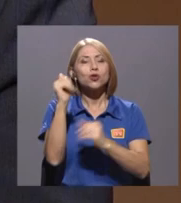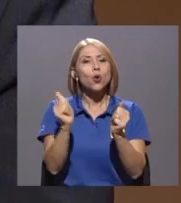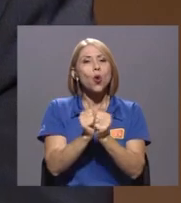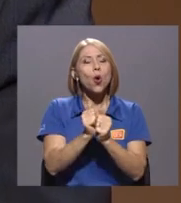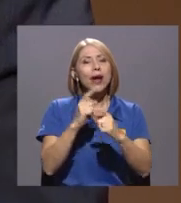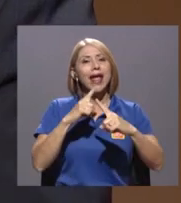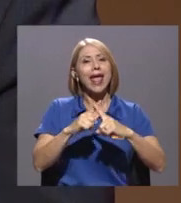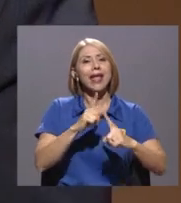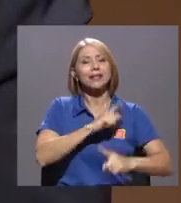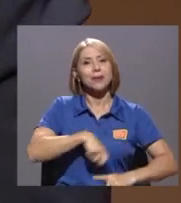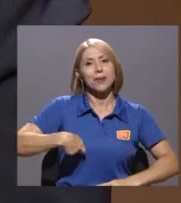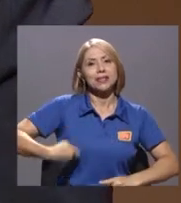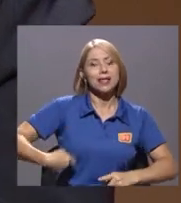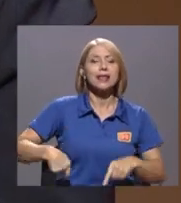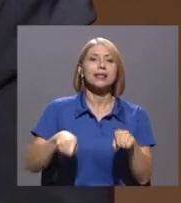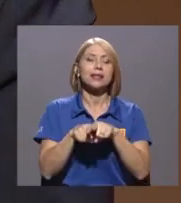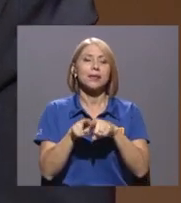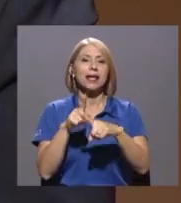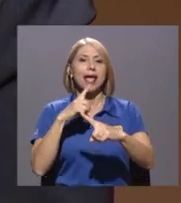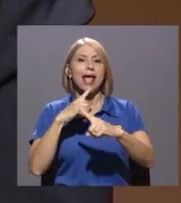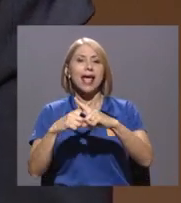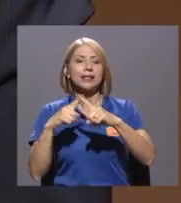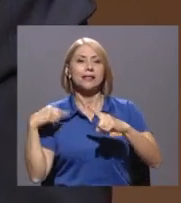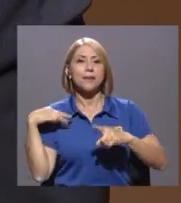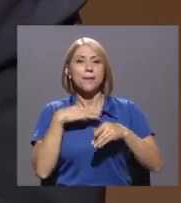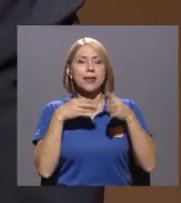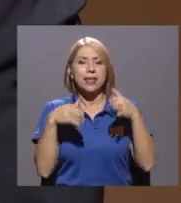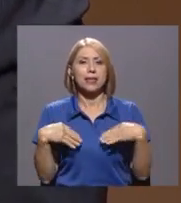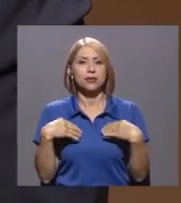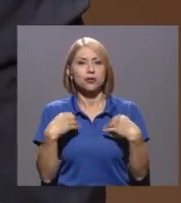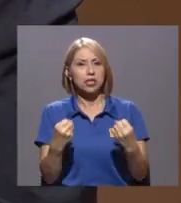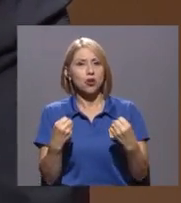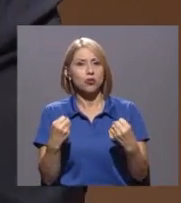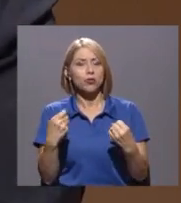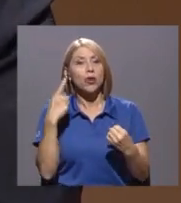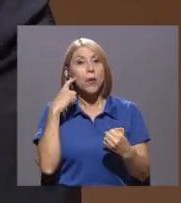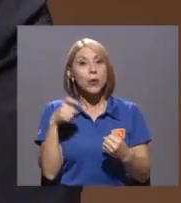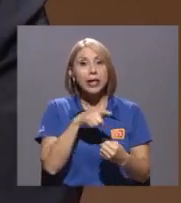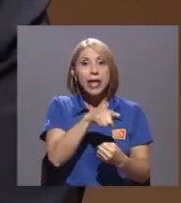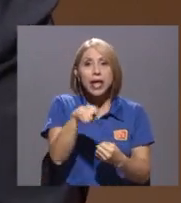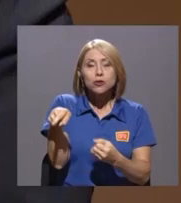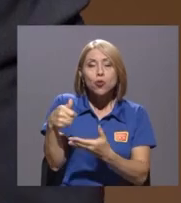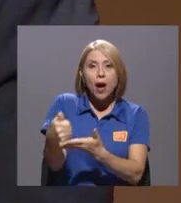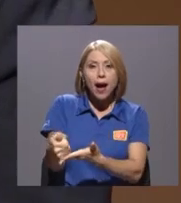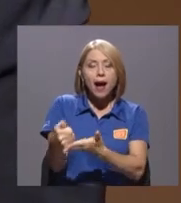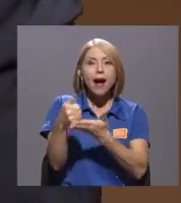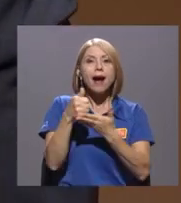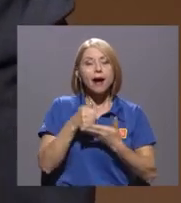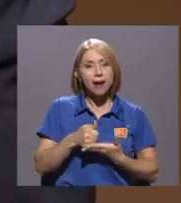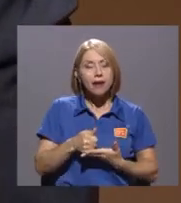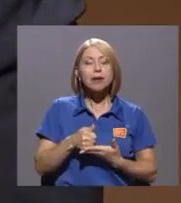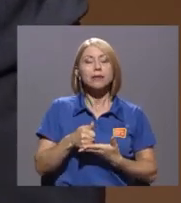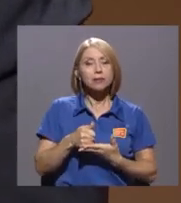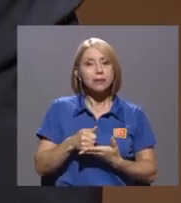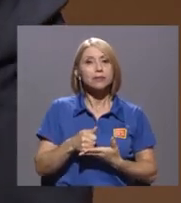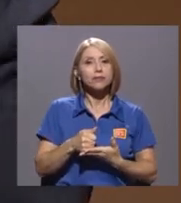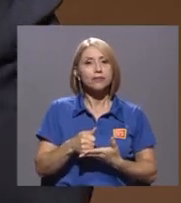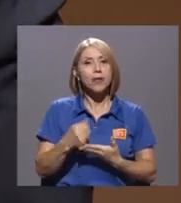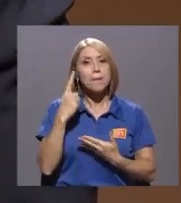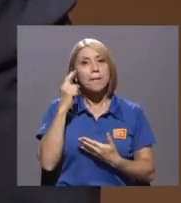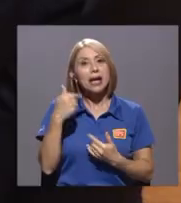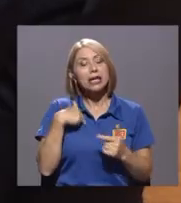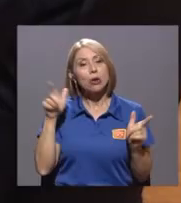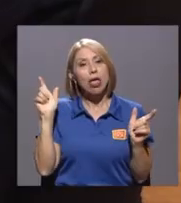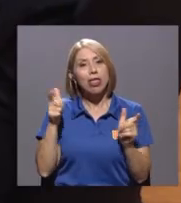exministro de salud porque me ayudaban mucho a a cometer menos